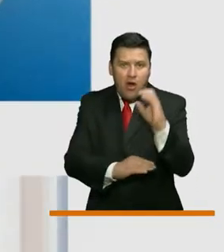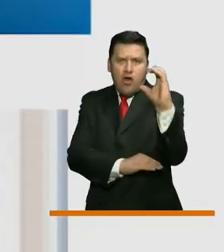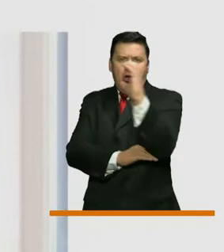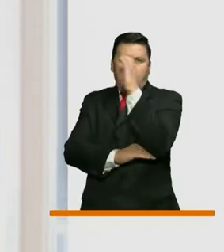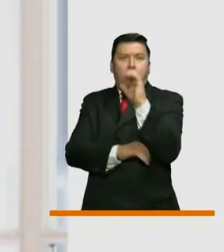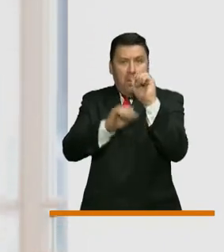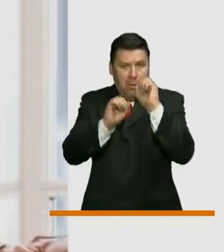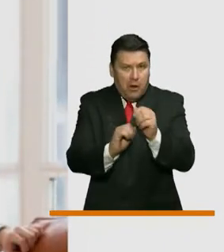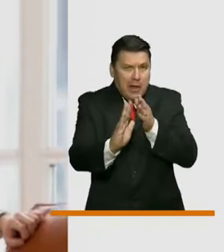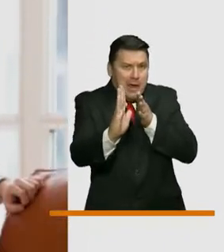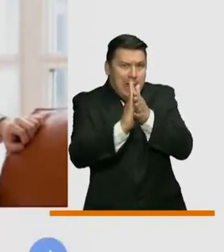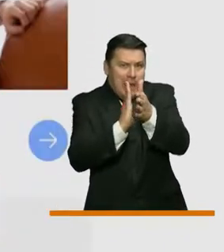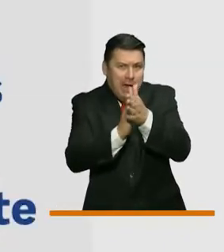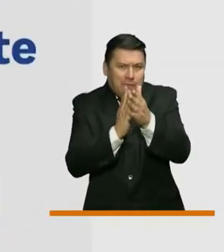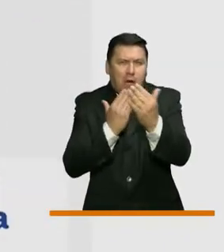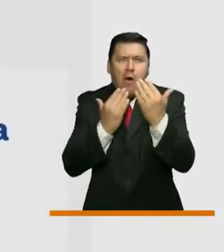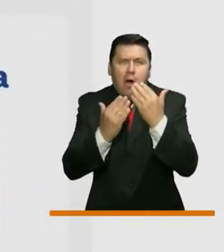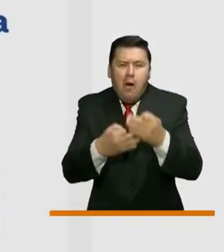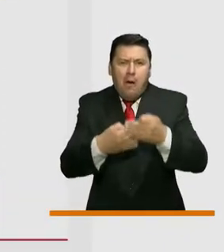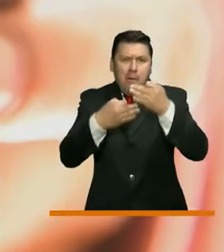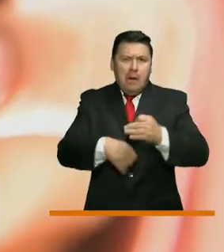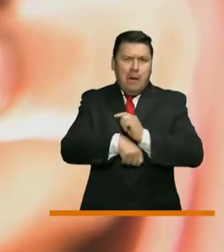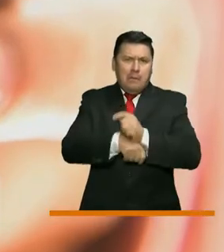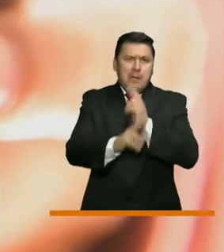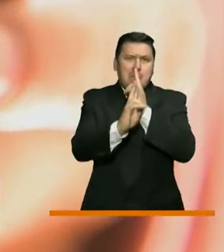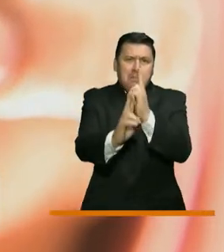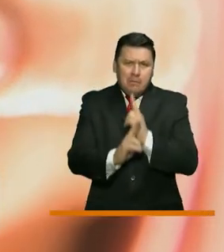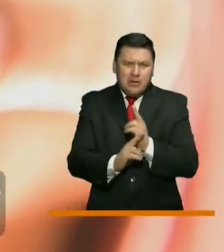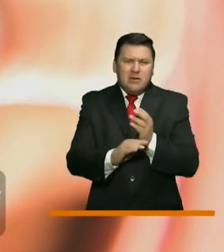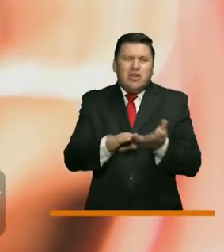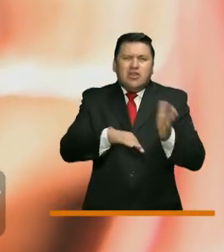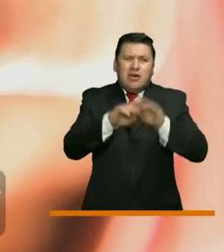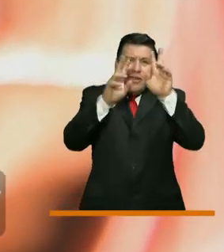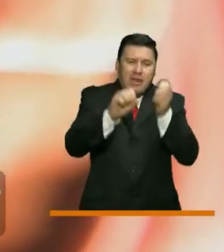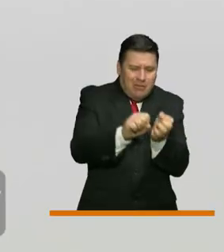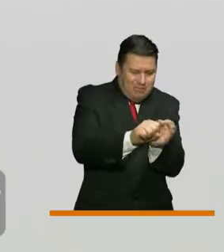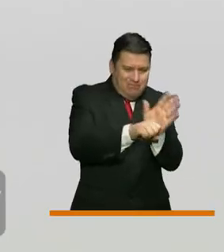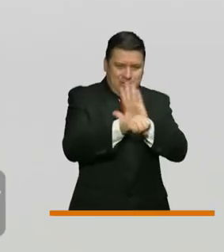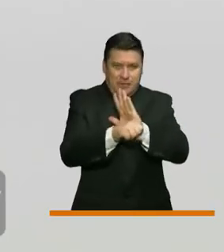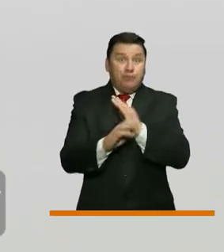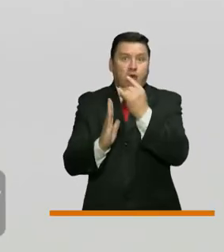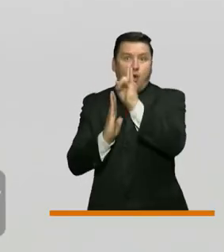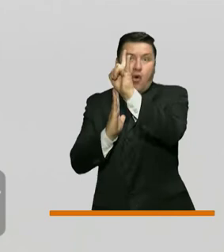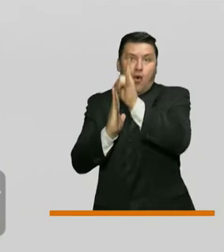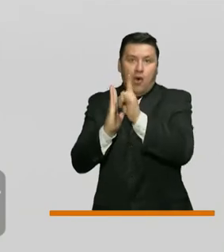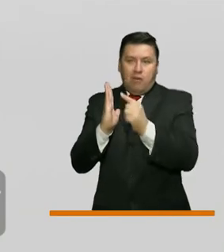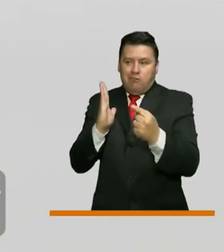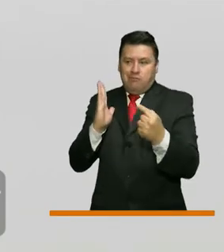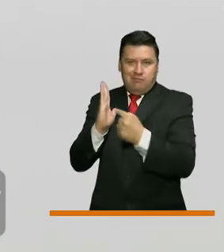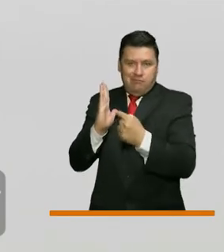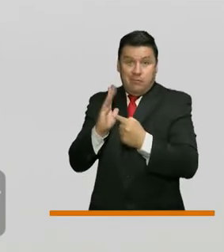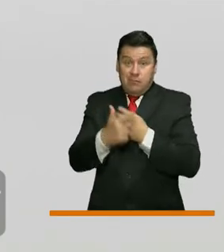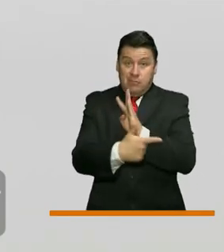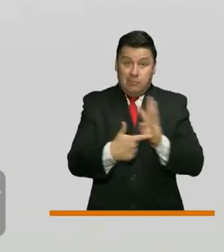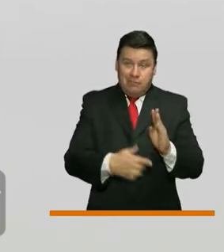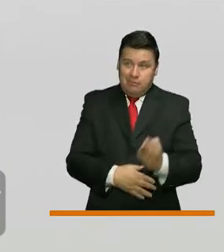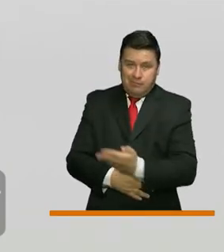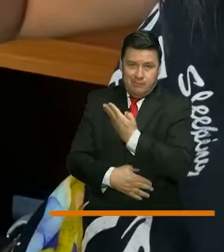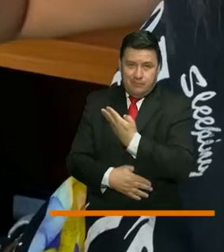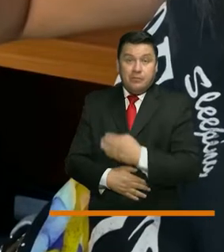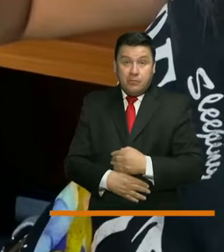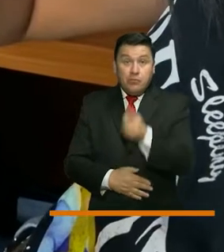Ahora los colombianos podrán tener información confiable y oportuna sobre el coronavirus con la aplicación nacional móvil CoronApp